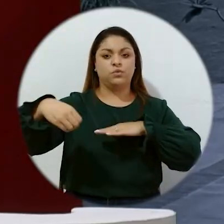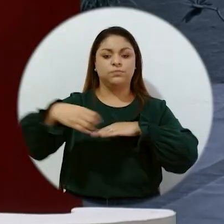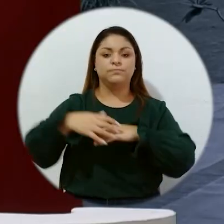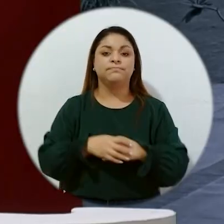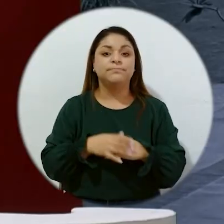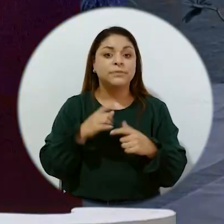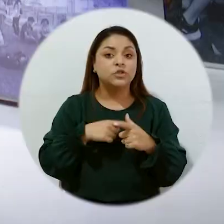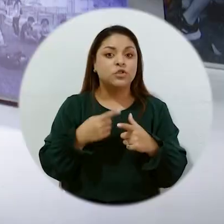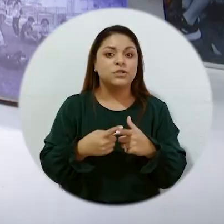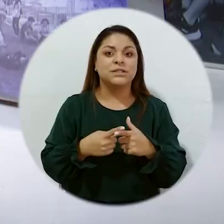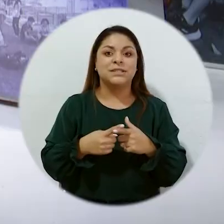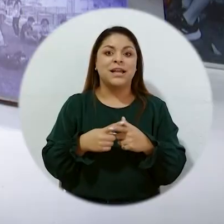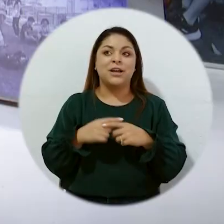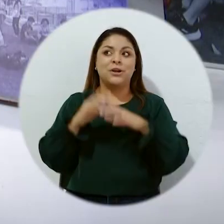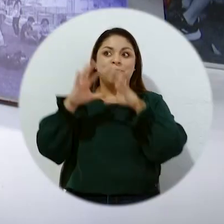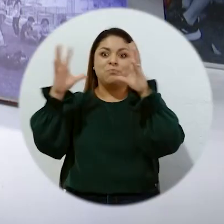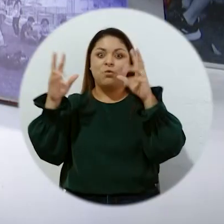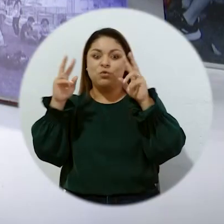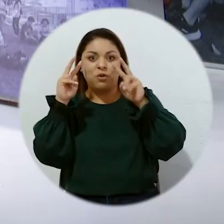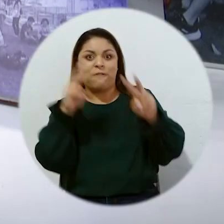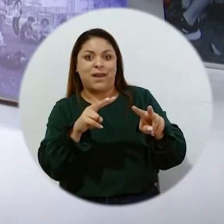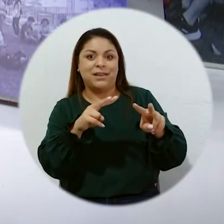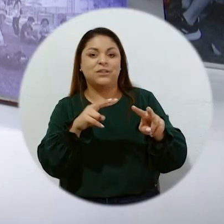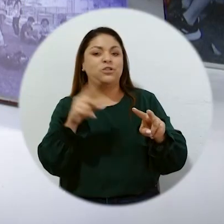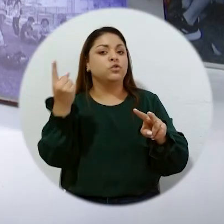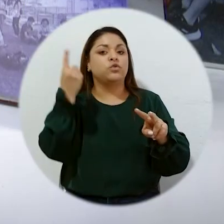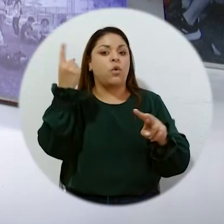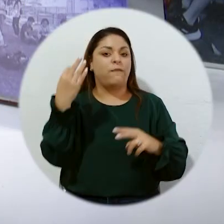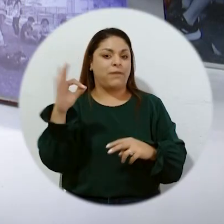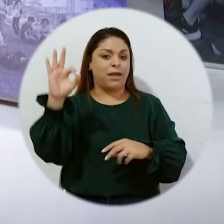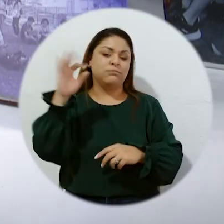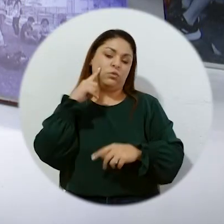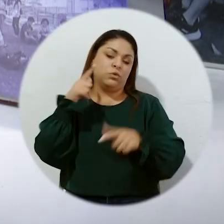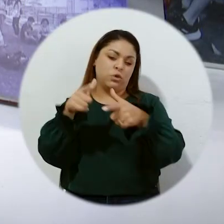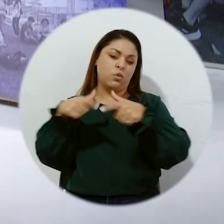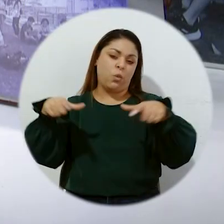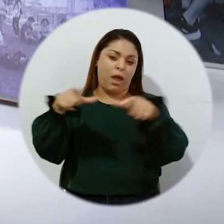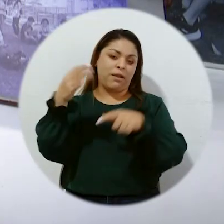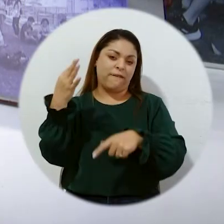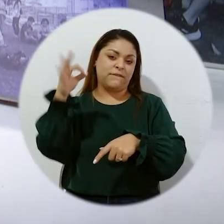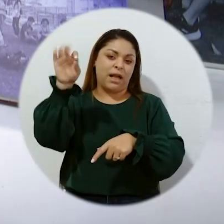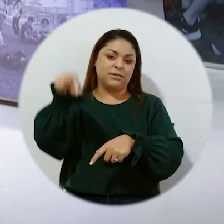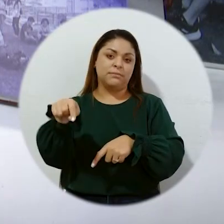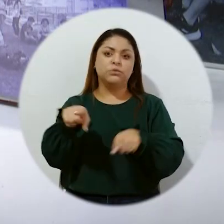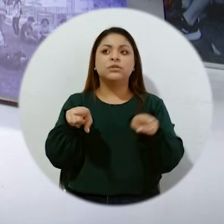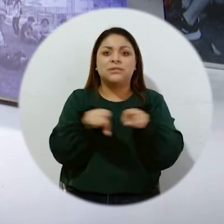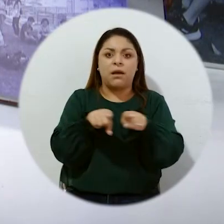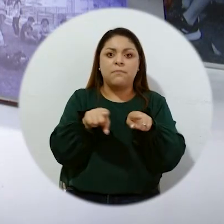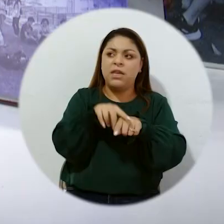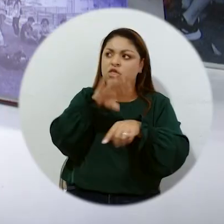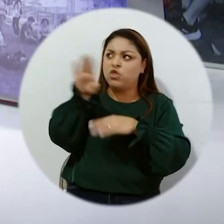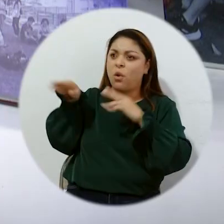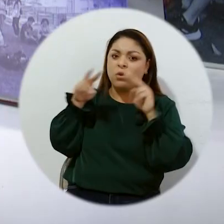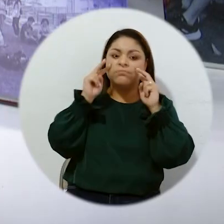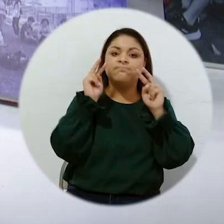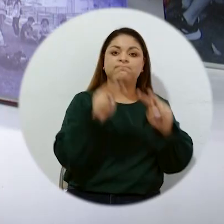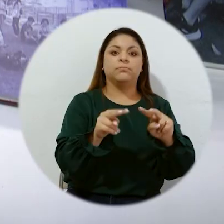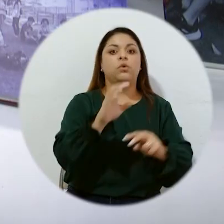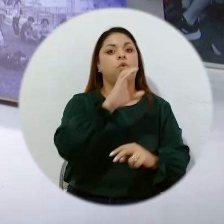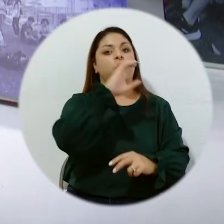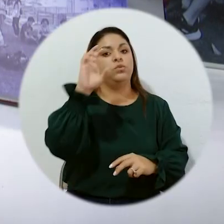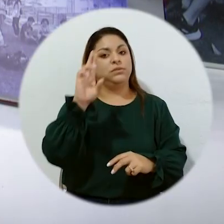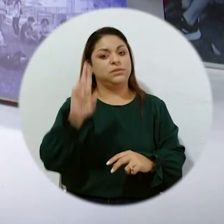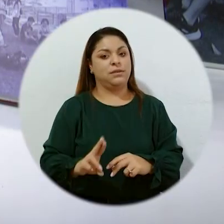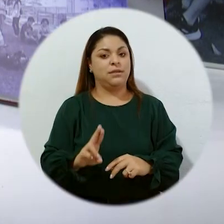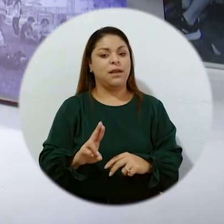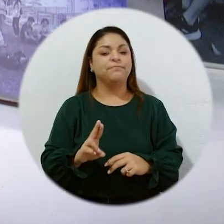¿verdad? Entonces los ojos del mundo están no solo en Francia, ¿verdad?, porque va a ser en Francia, sino también en Costa Rica, de alguna u otra